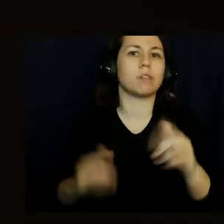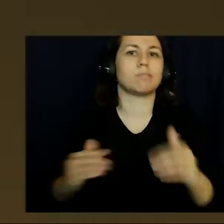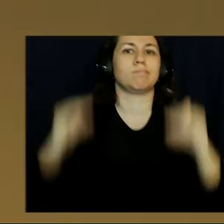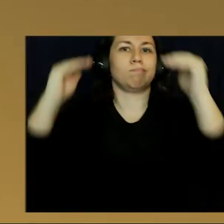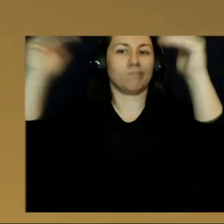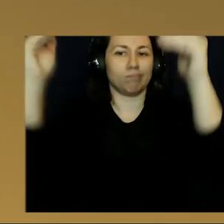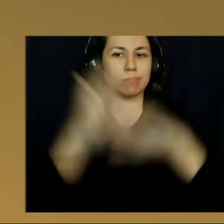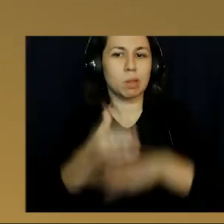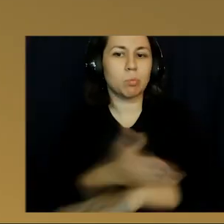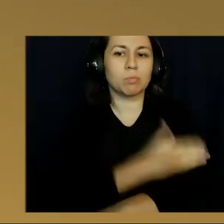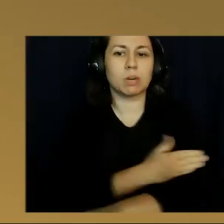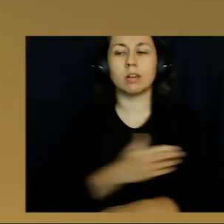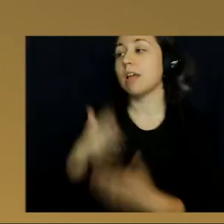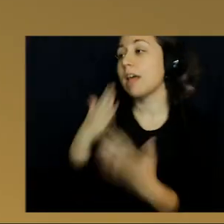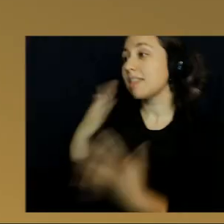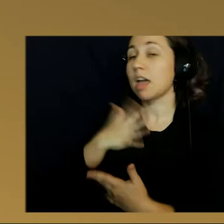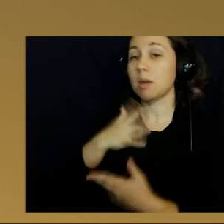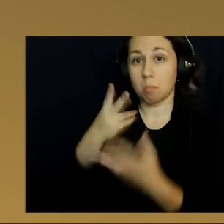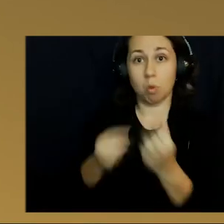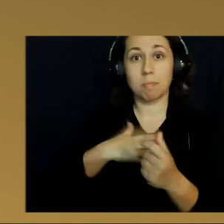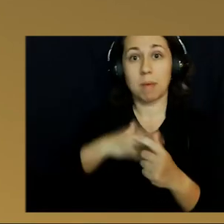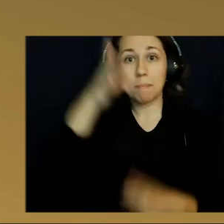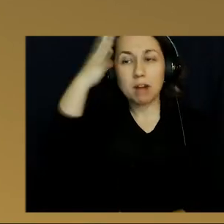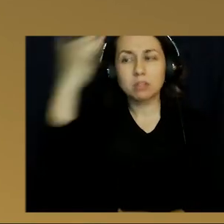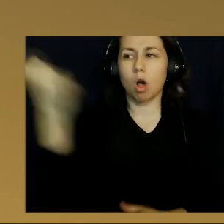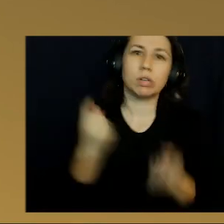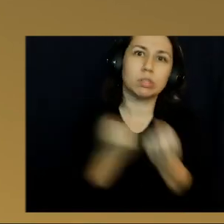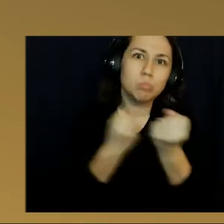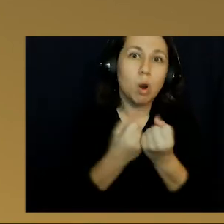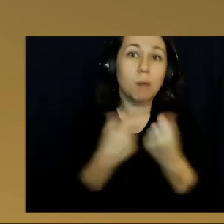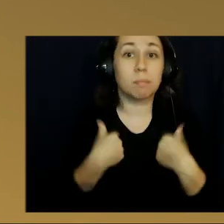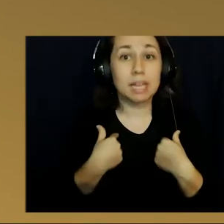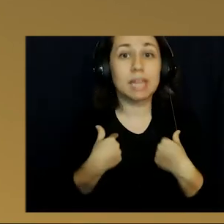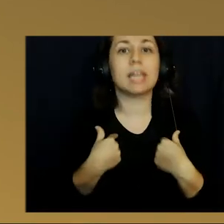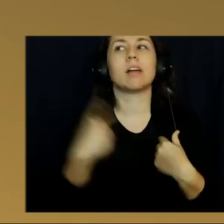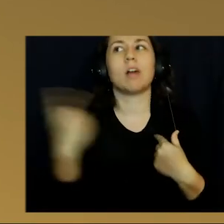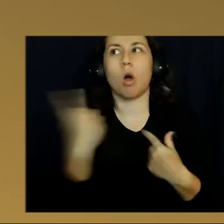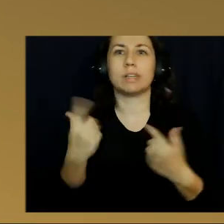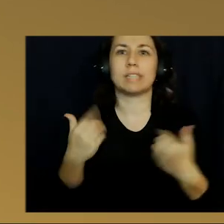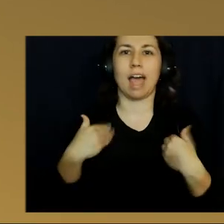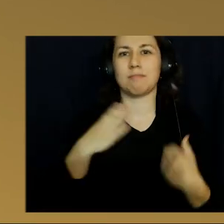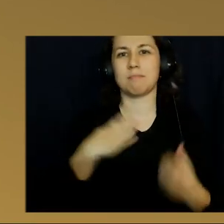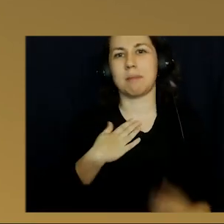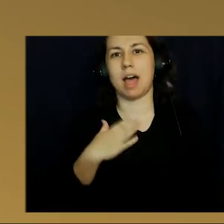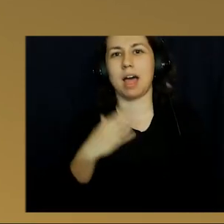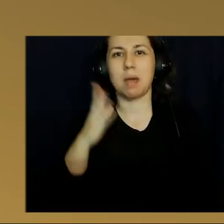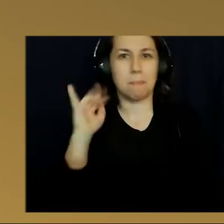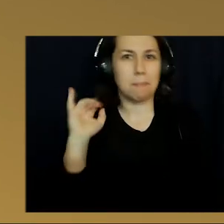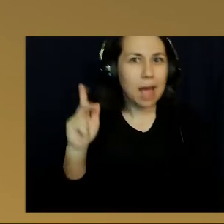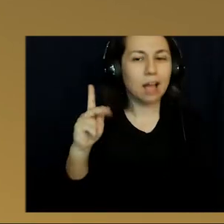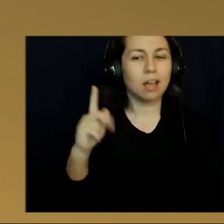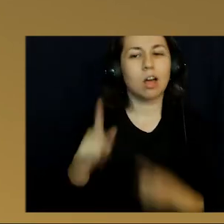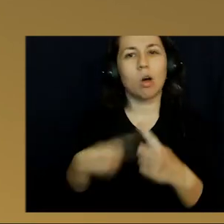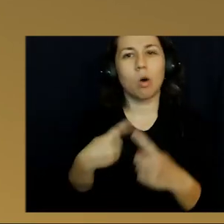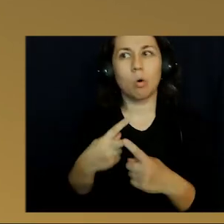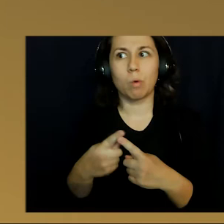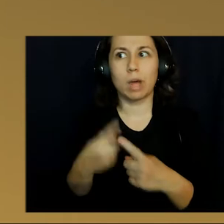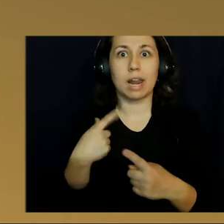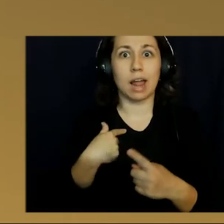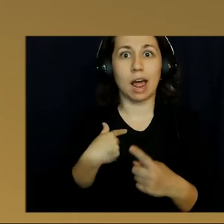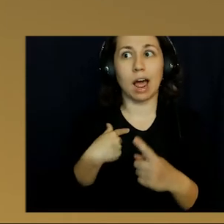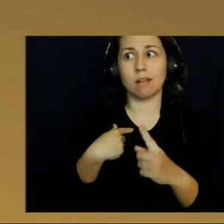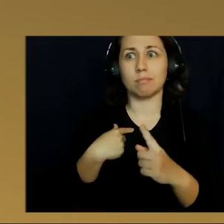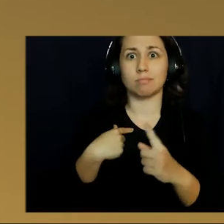mejorar. Quiero agradecer a mis padres por siempre apoyarme y apoyarme cuando